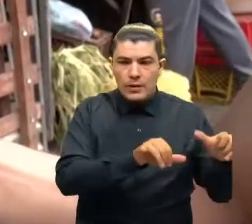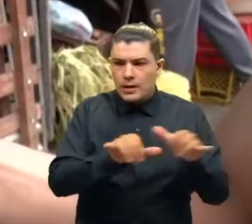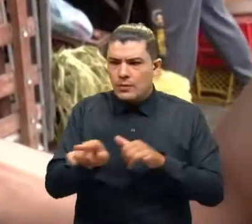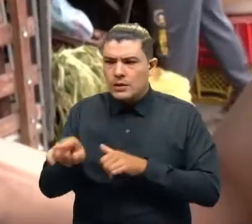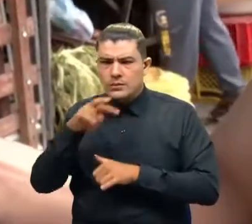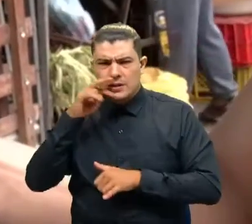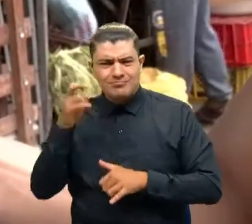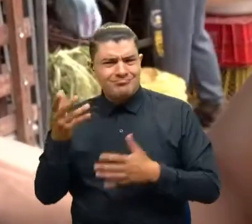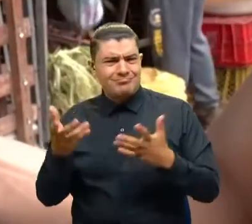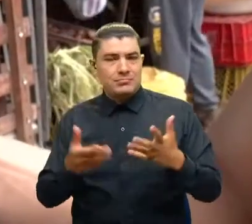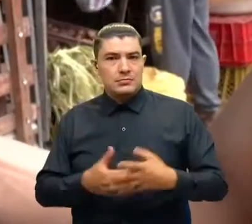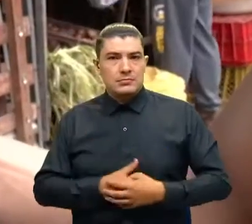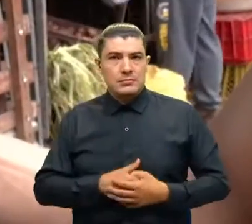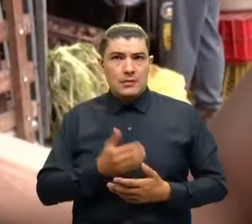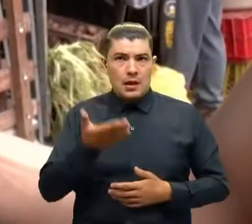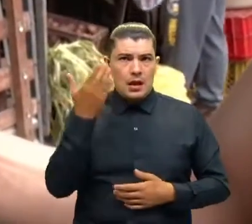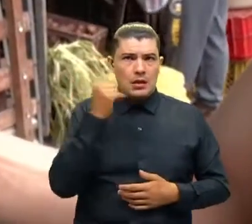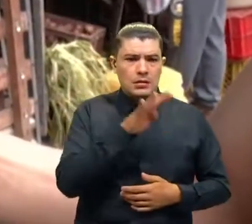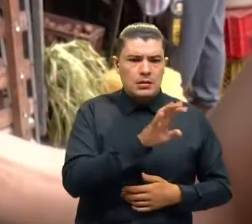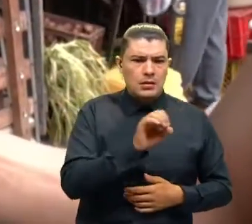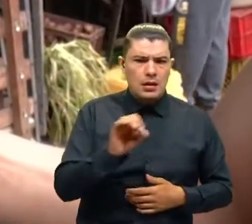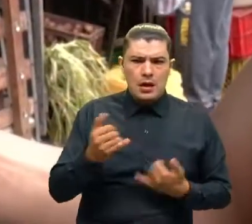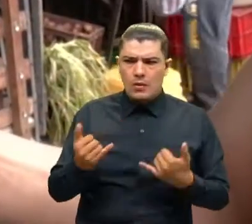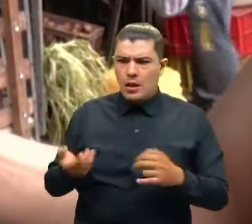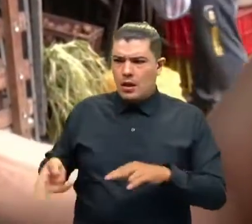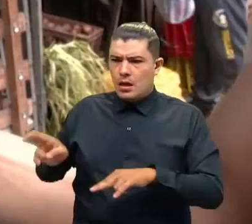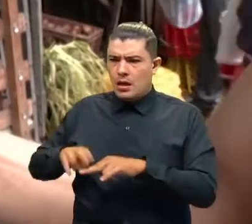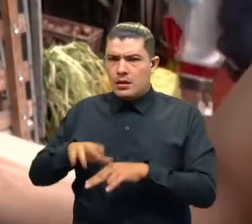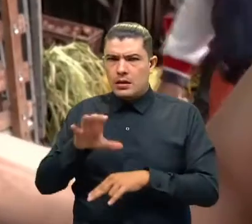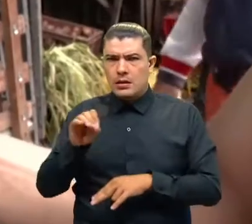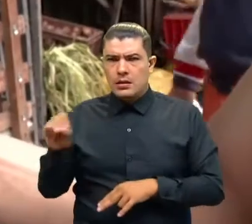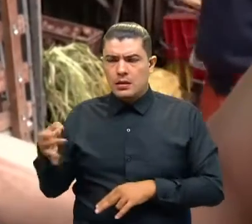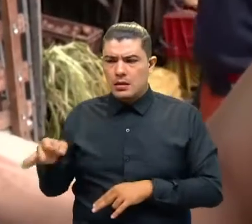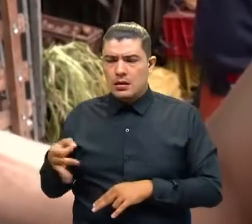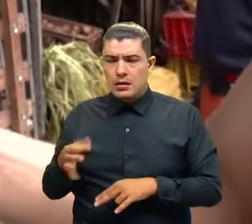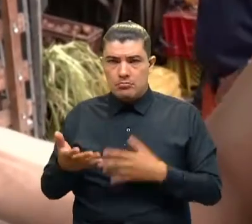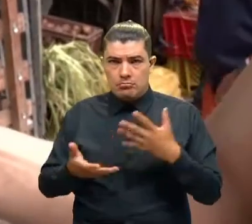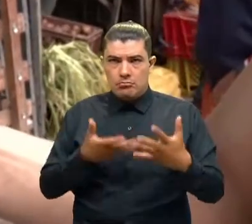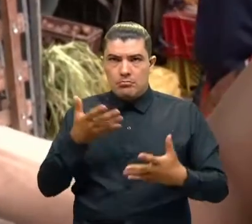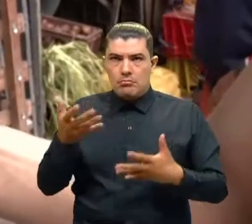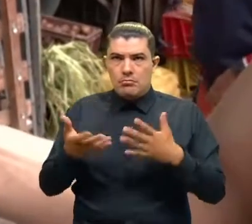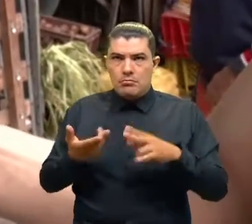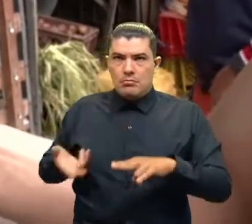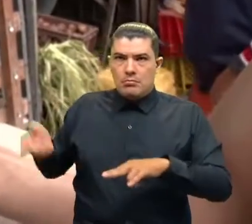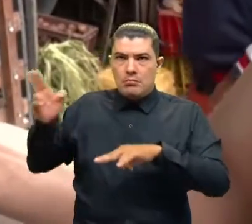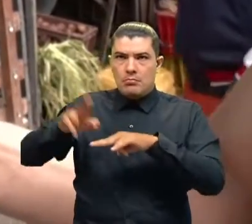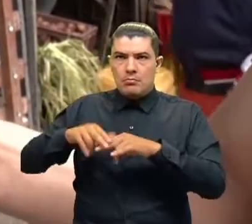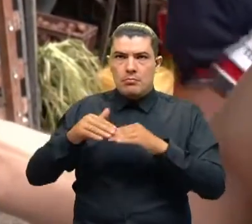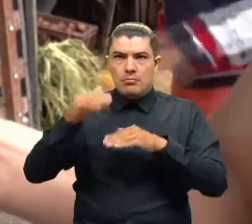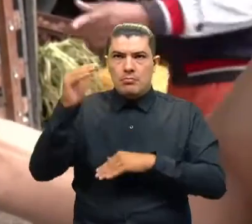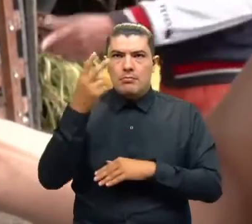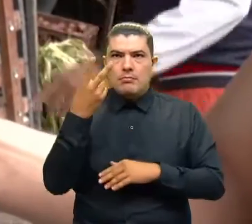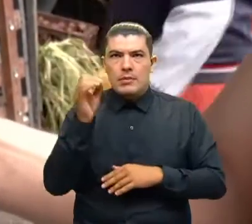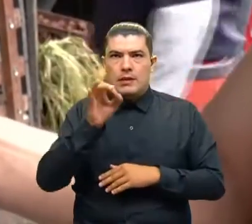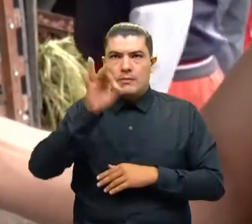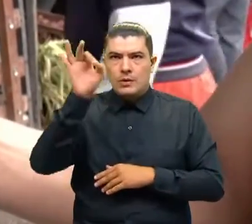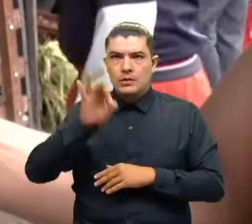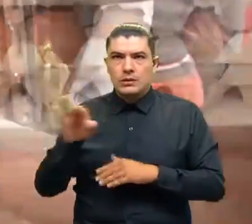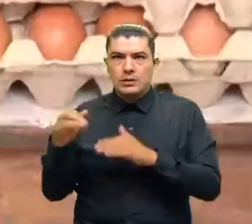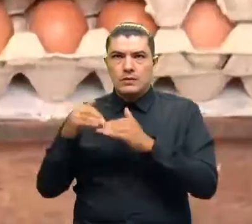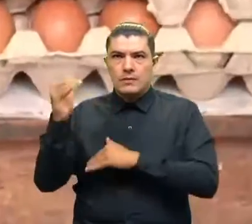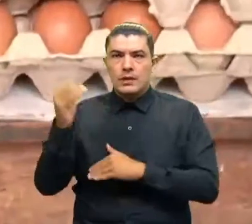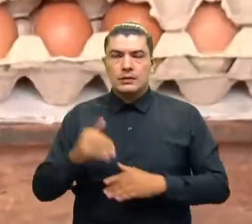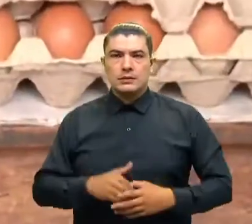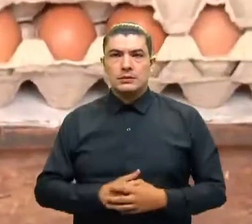huevo anteriormente en 400 pesos y hoy está en 500 pesos, es un incremento del 20%, del más del